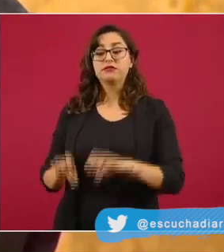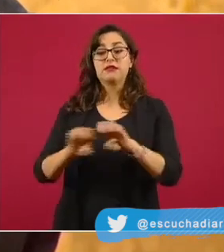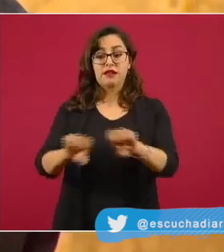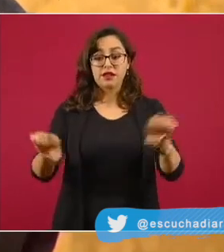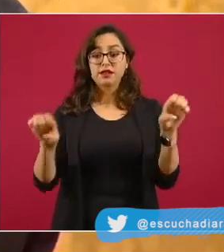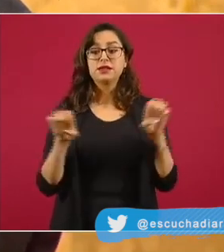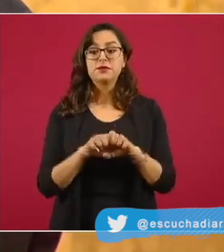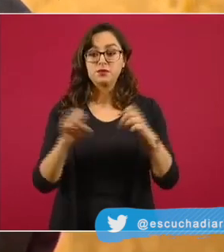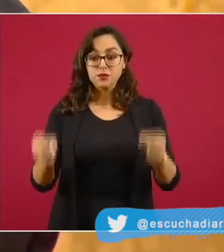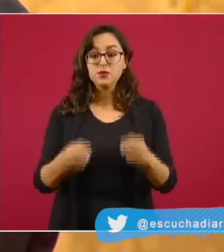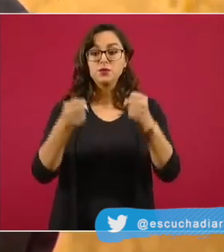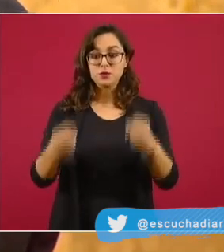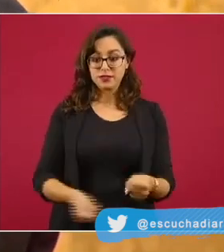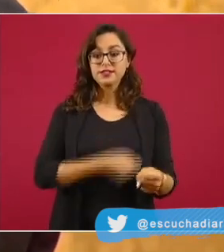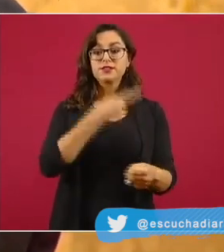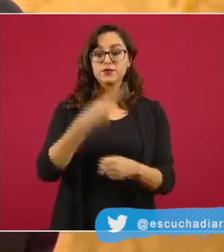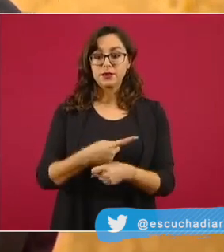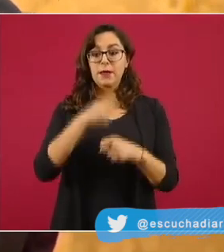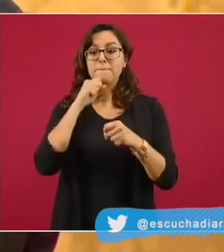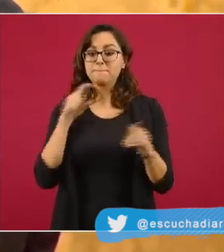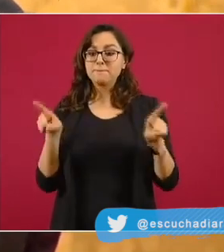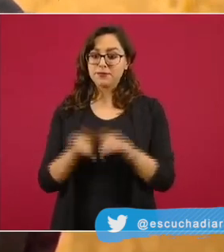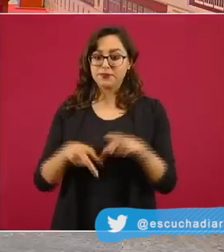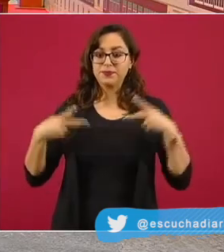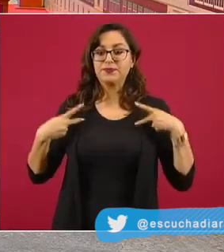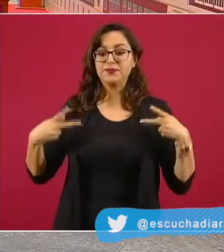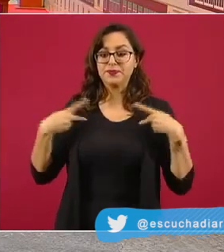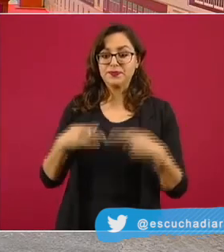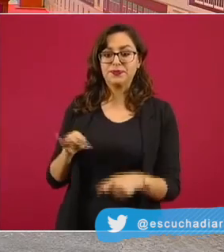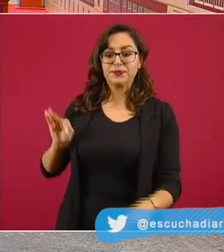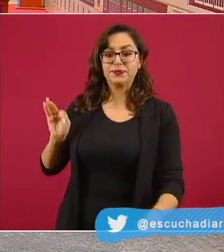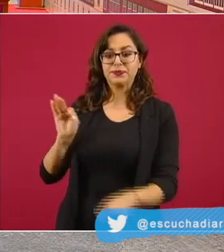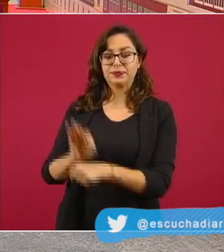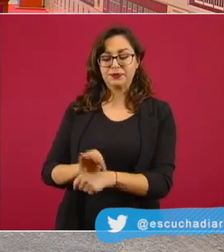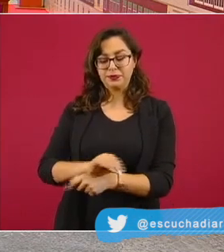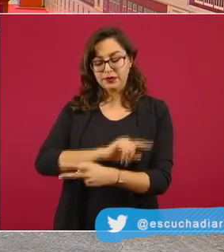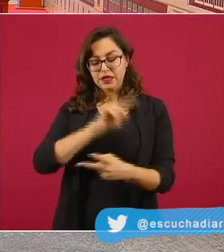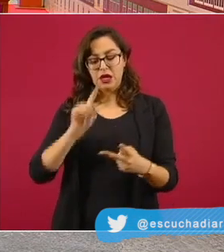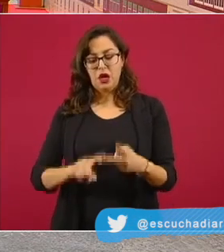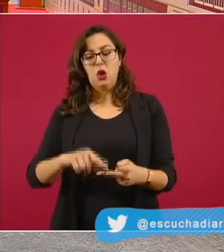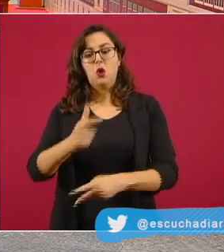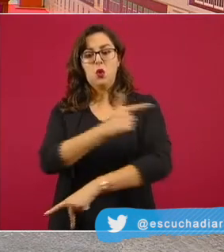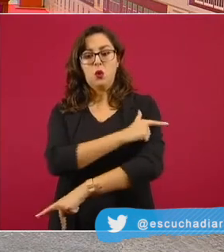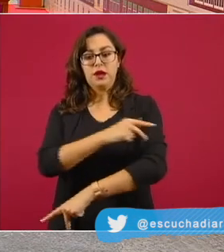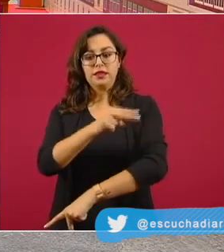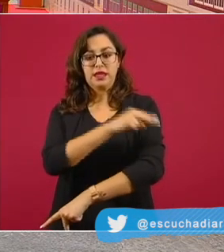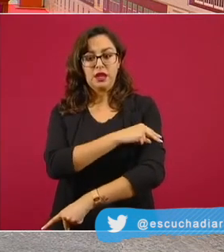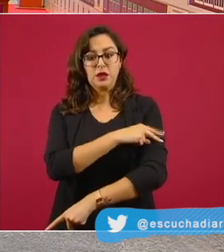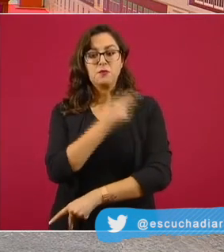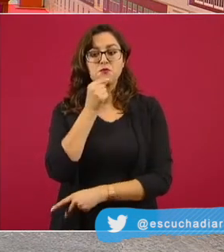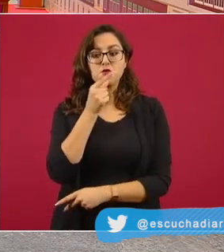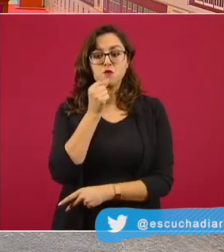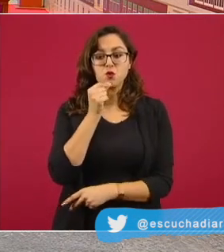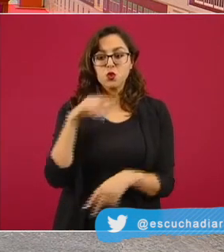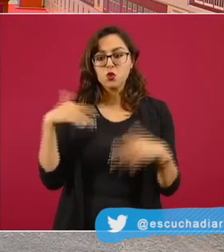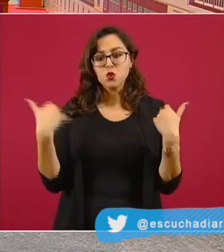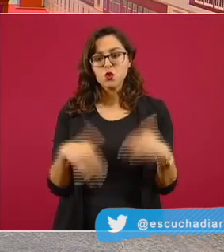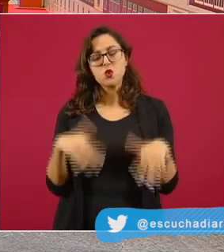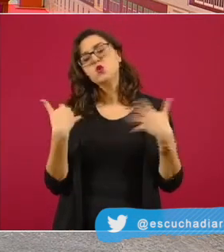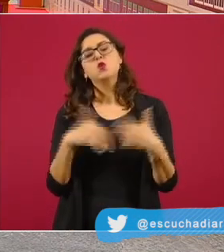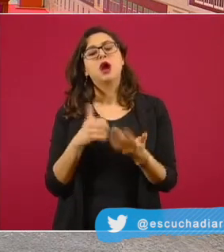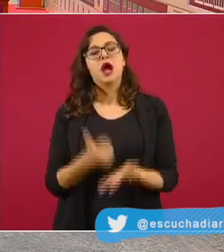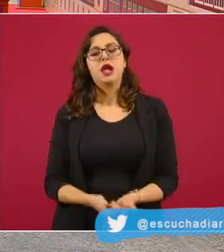de Seguridad y Protección Ciudadana. La Guardia Nacional ha resultado de gran